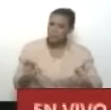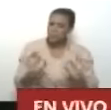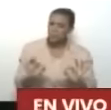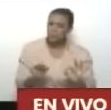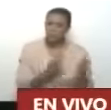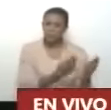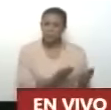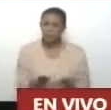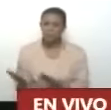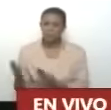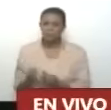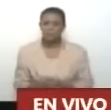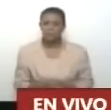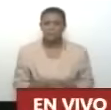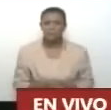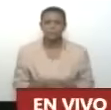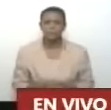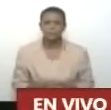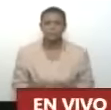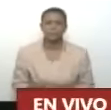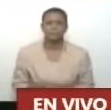De La Guaira.